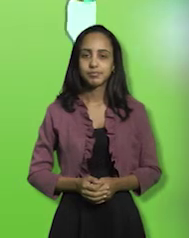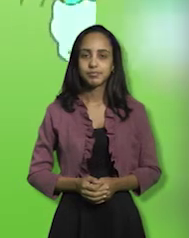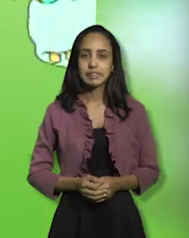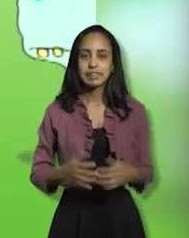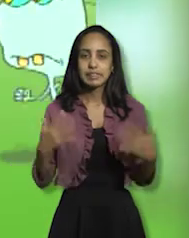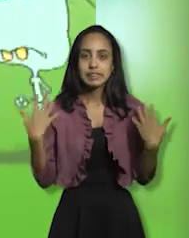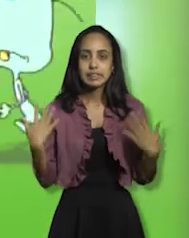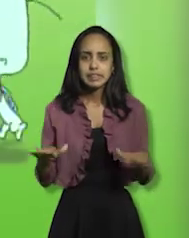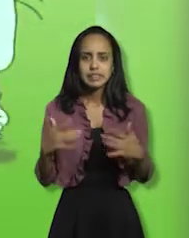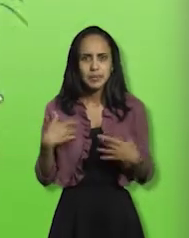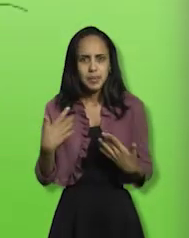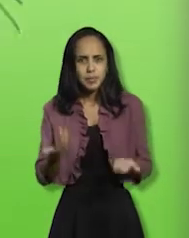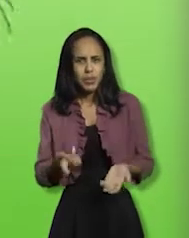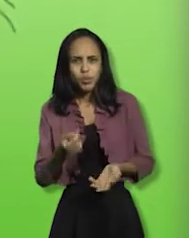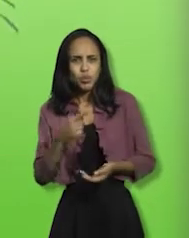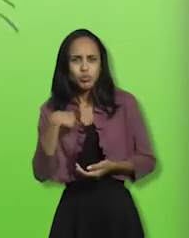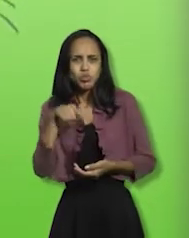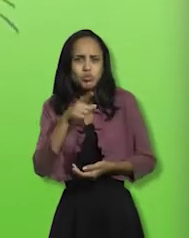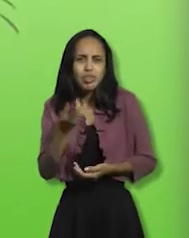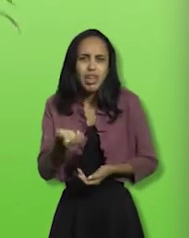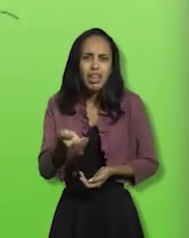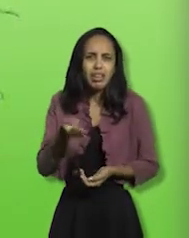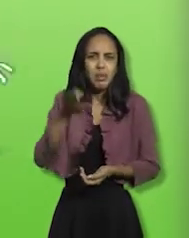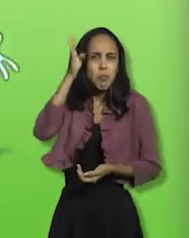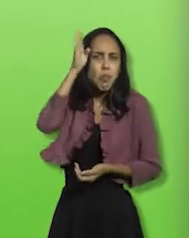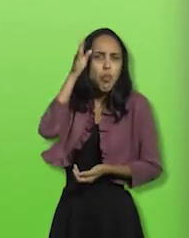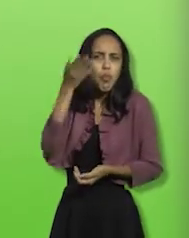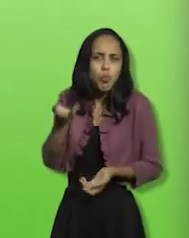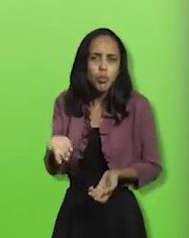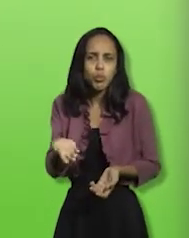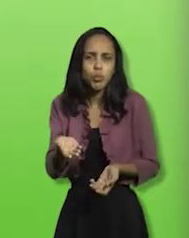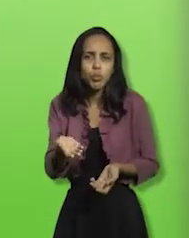¡Alabao! ¡No, pero qué brutos son!